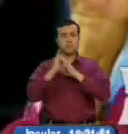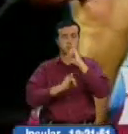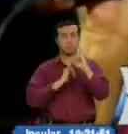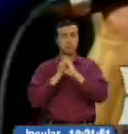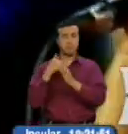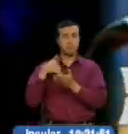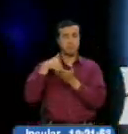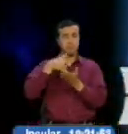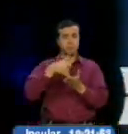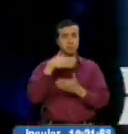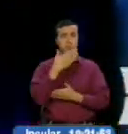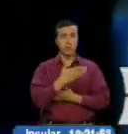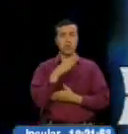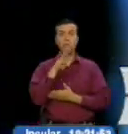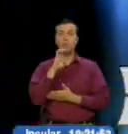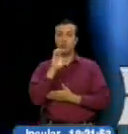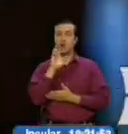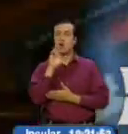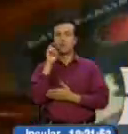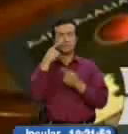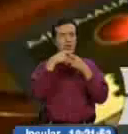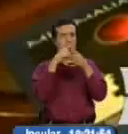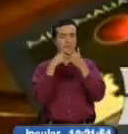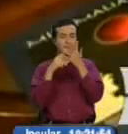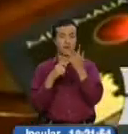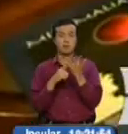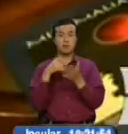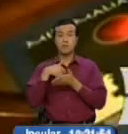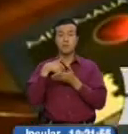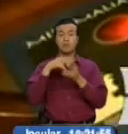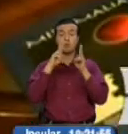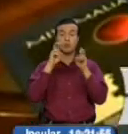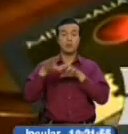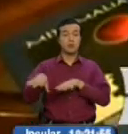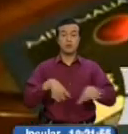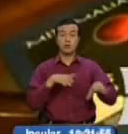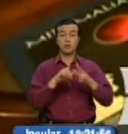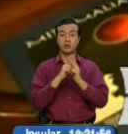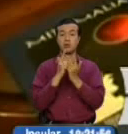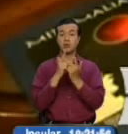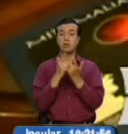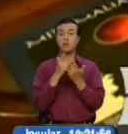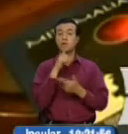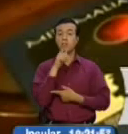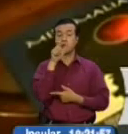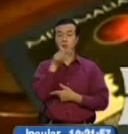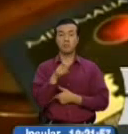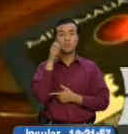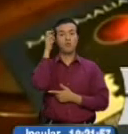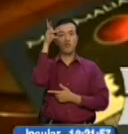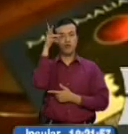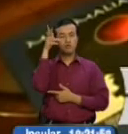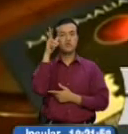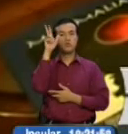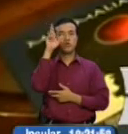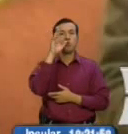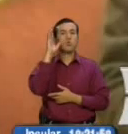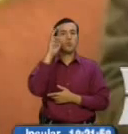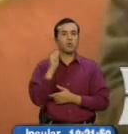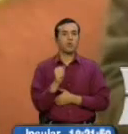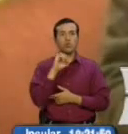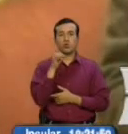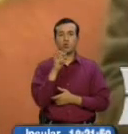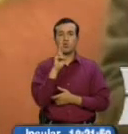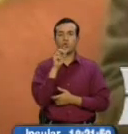como el George Enescu de Bucarest, entre otros. El premio en la categoría Actividades Literarias le correspondió al docente, escritor y crítico de arte cuencano